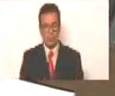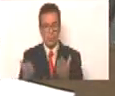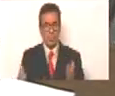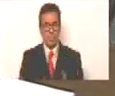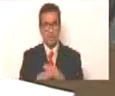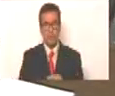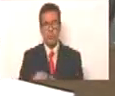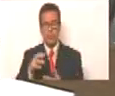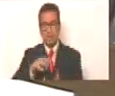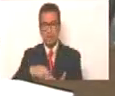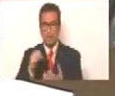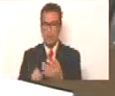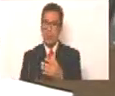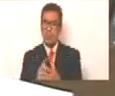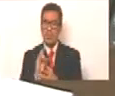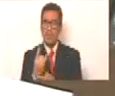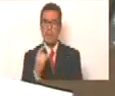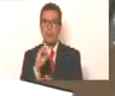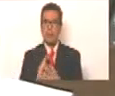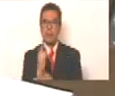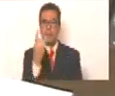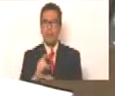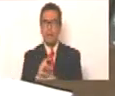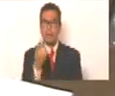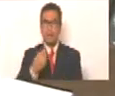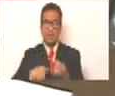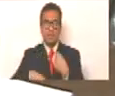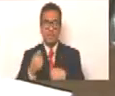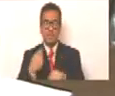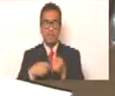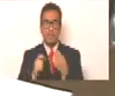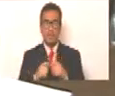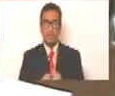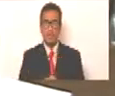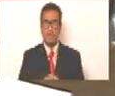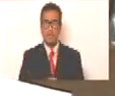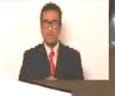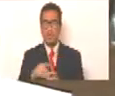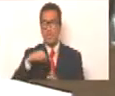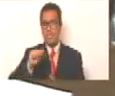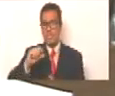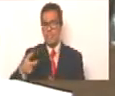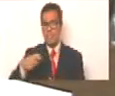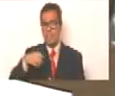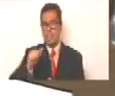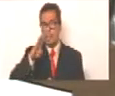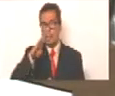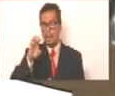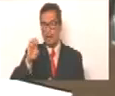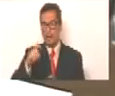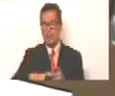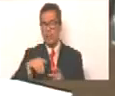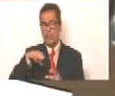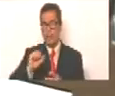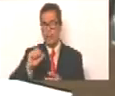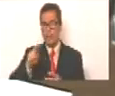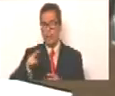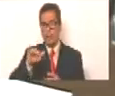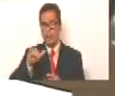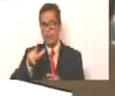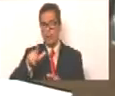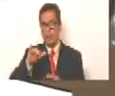de la siembra, de la comercialización del ágave cocuy con I latina,